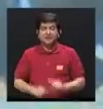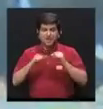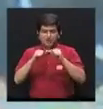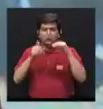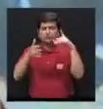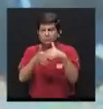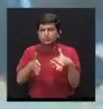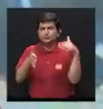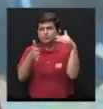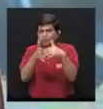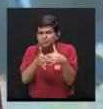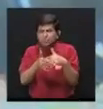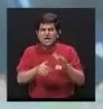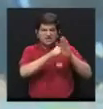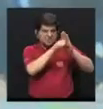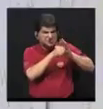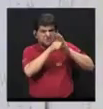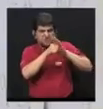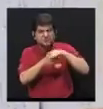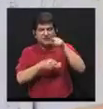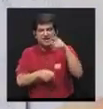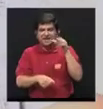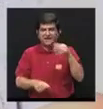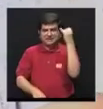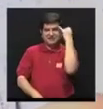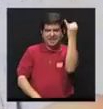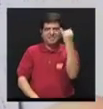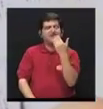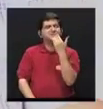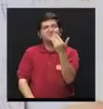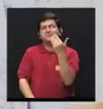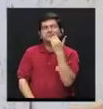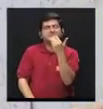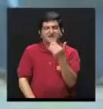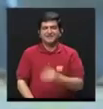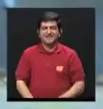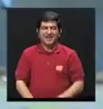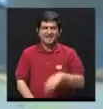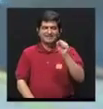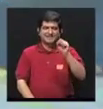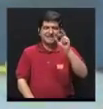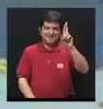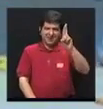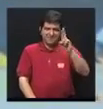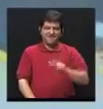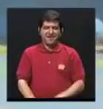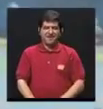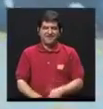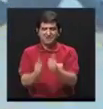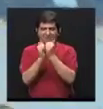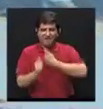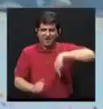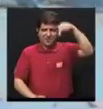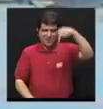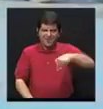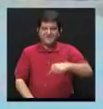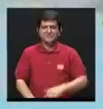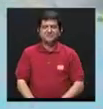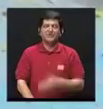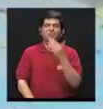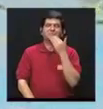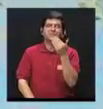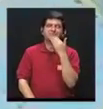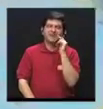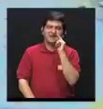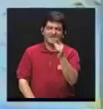y presionando en ese sentido. Muchísimas gracias, Silvia Ribeiro, por habernos acompañado hoy. Muchas gracias a ustedes por